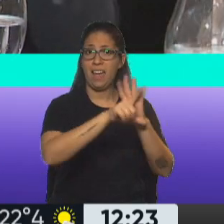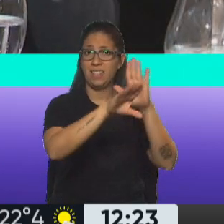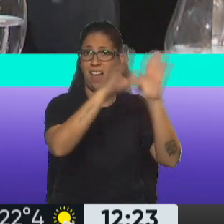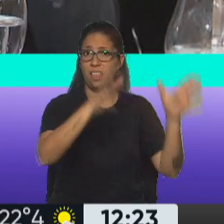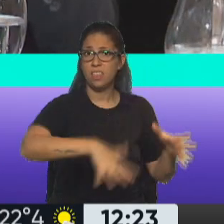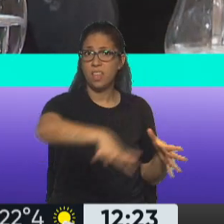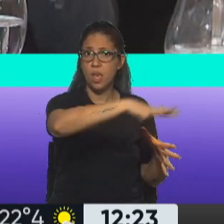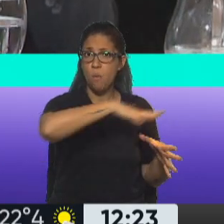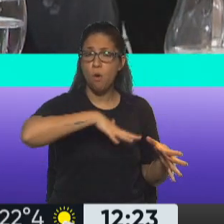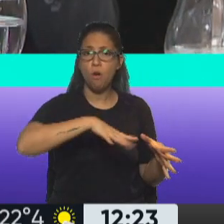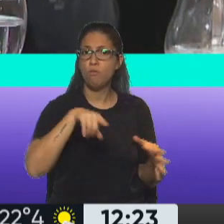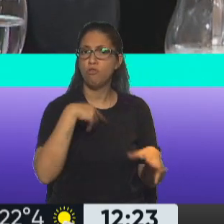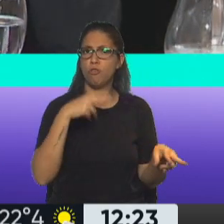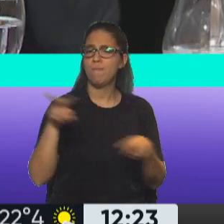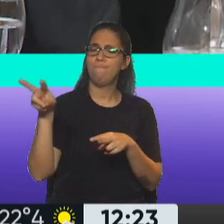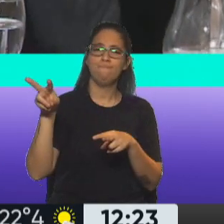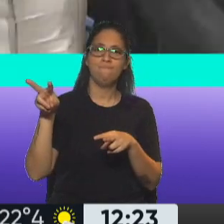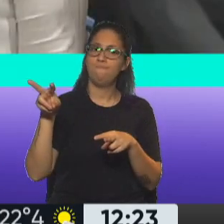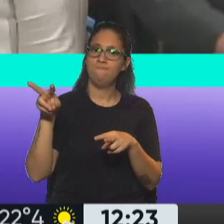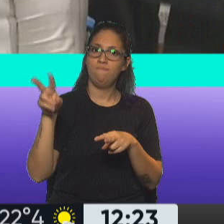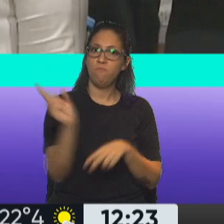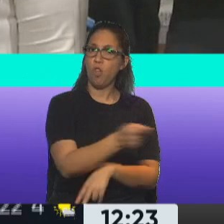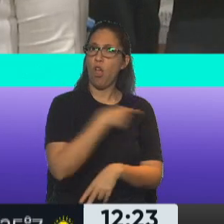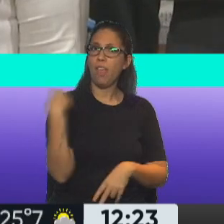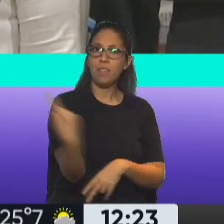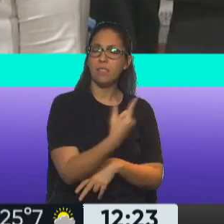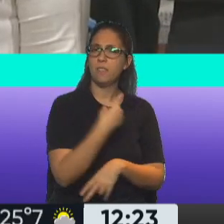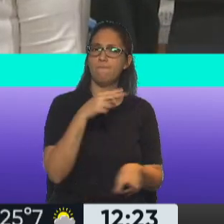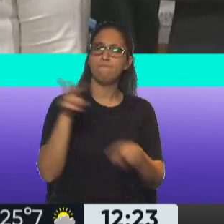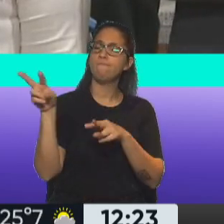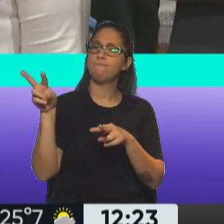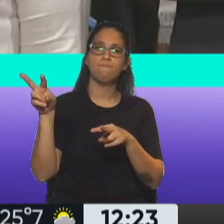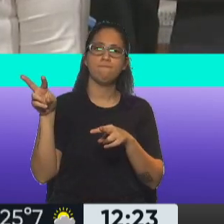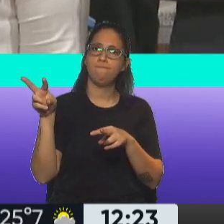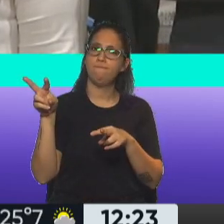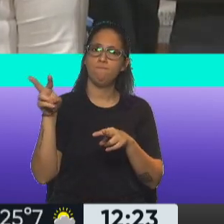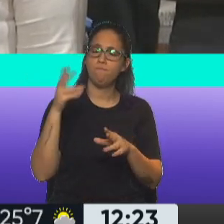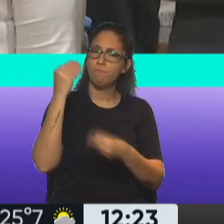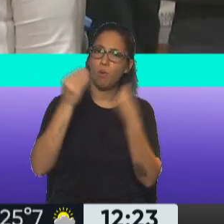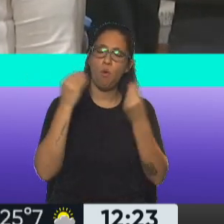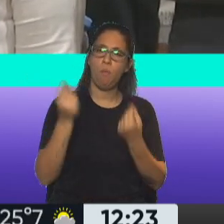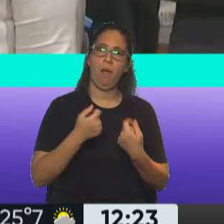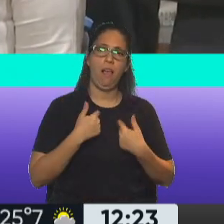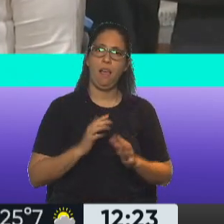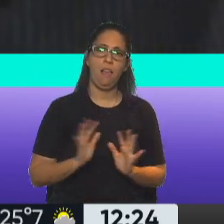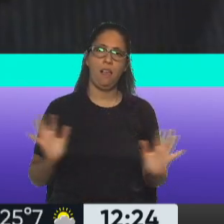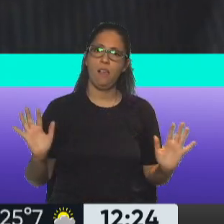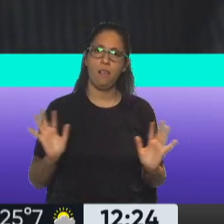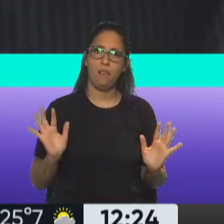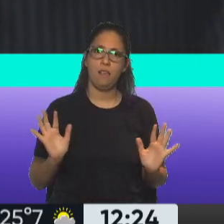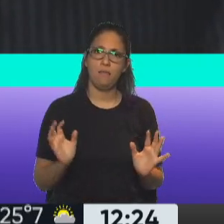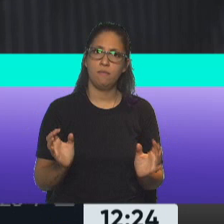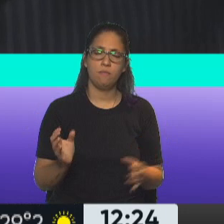legislativo, nosotros lo vemos con mucha preocupación, nosotros y nosotras lo vemos con enorme preocupación,